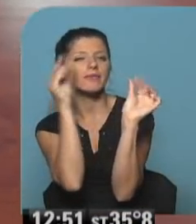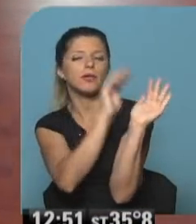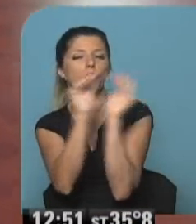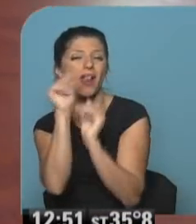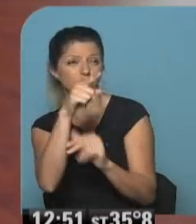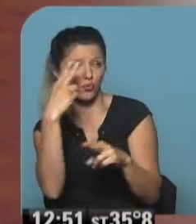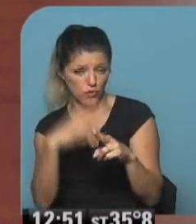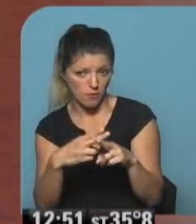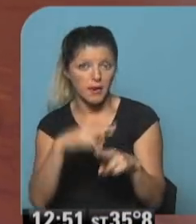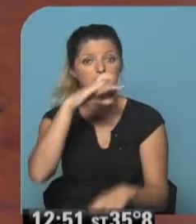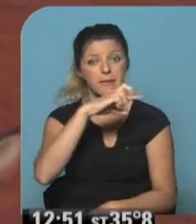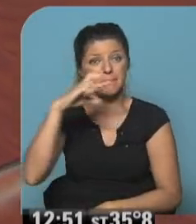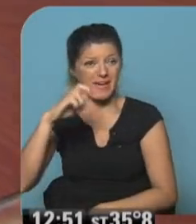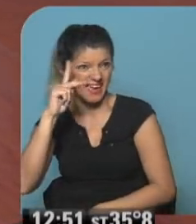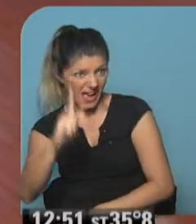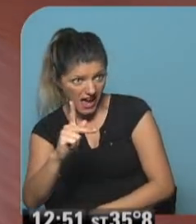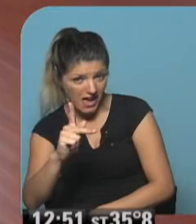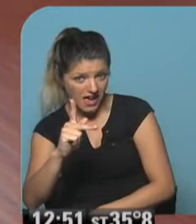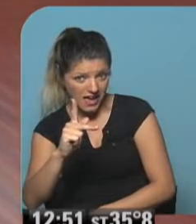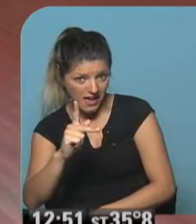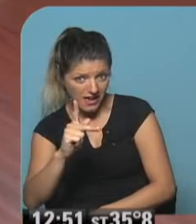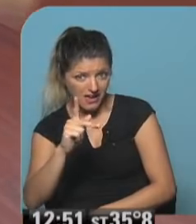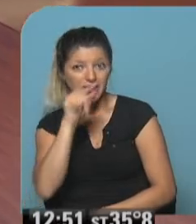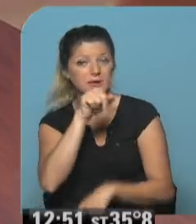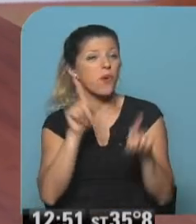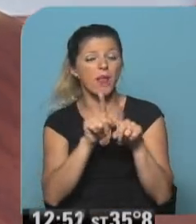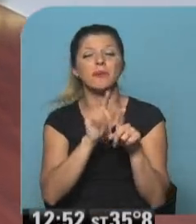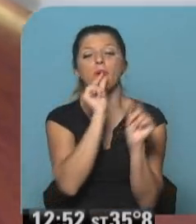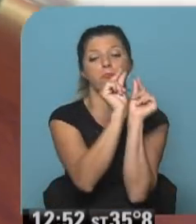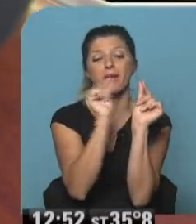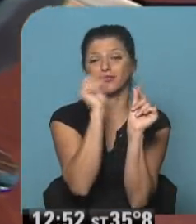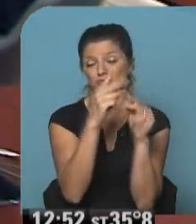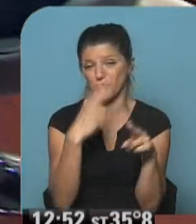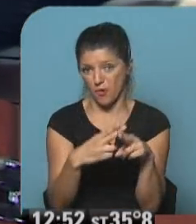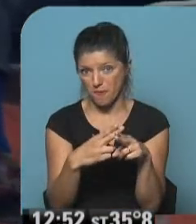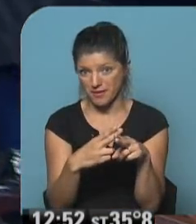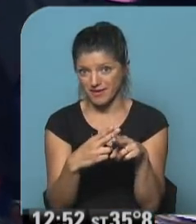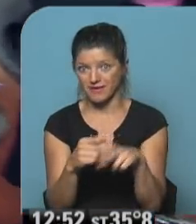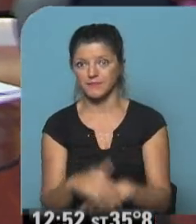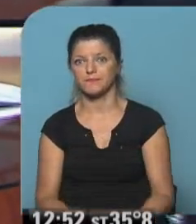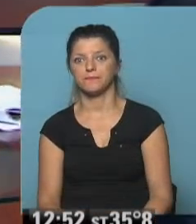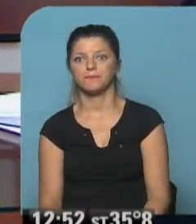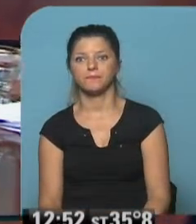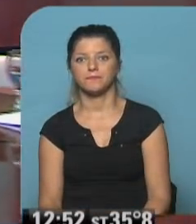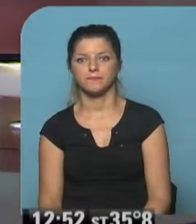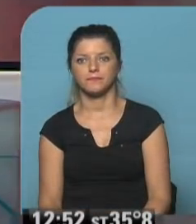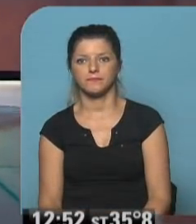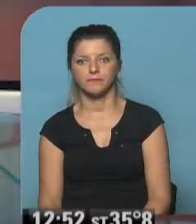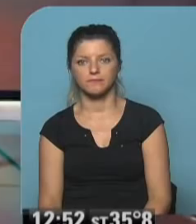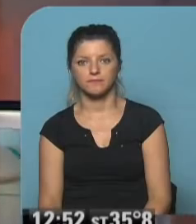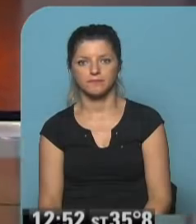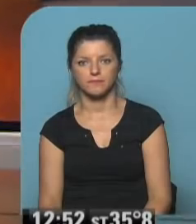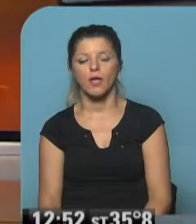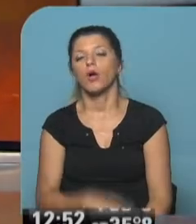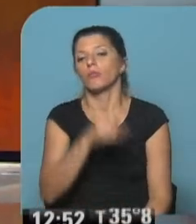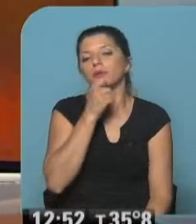nombre, PPK. Es una política muy de pequeños conciliábulos, realmente. Hoy por hoy tendrá una popularidad, digo